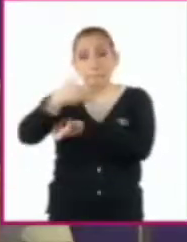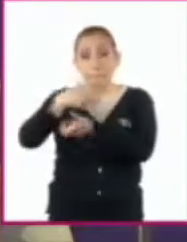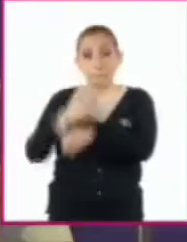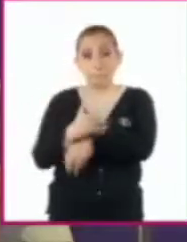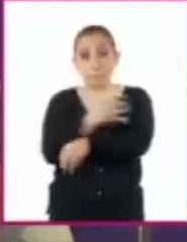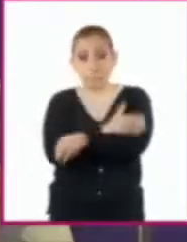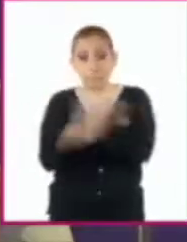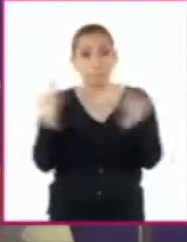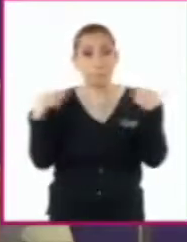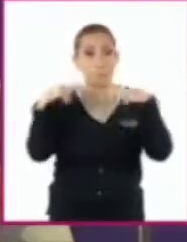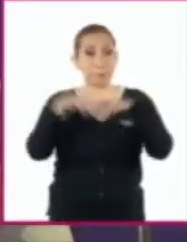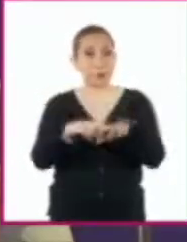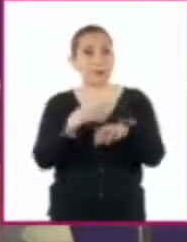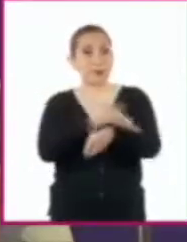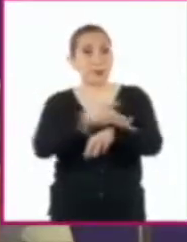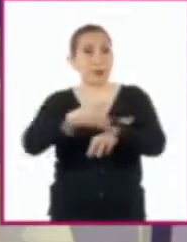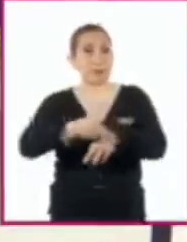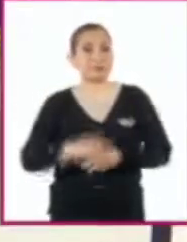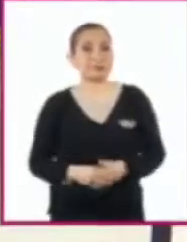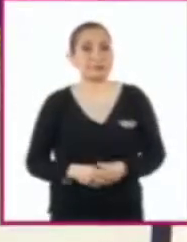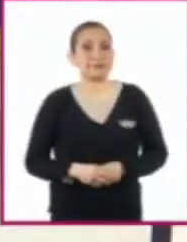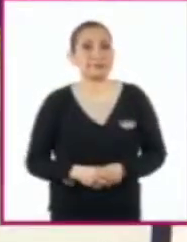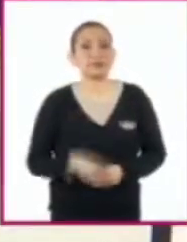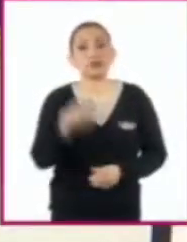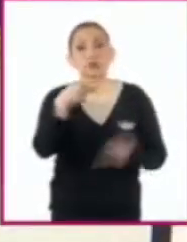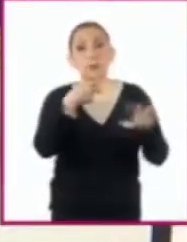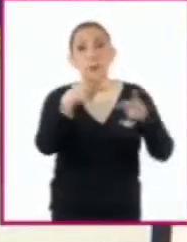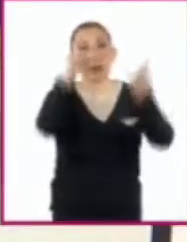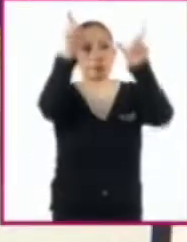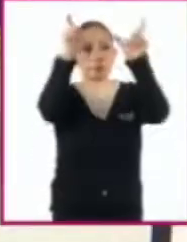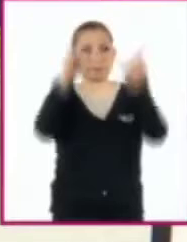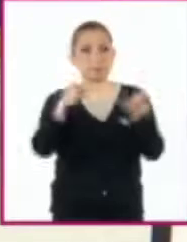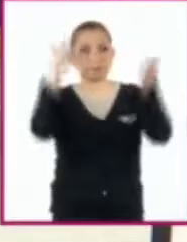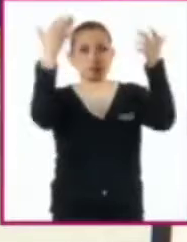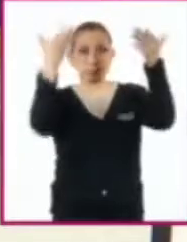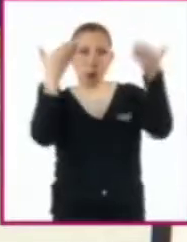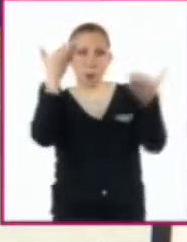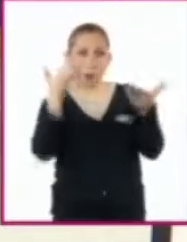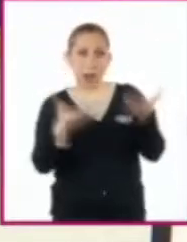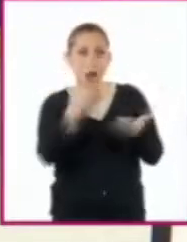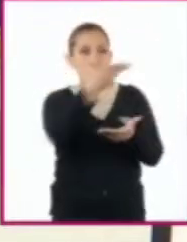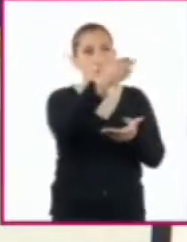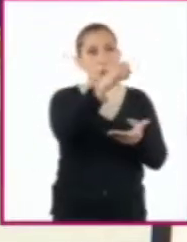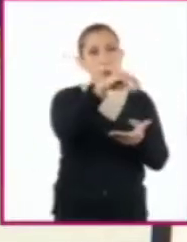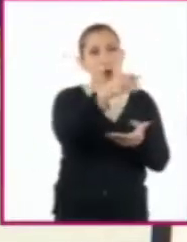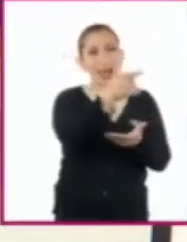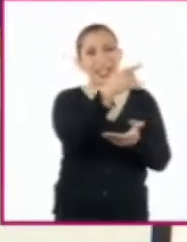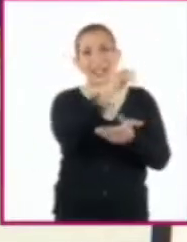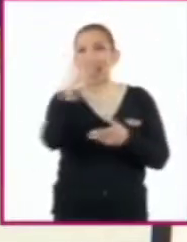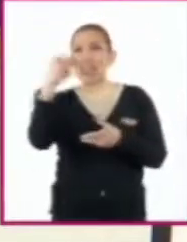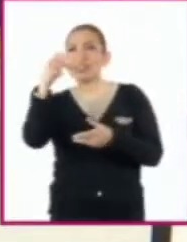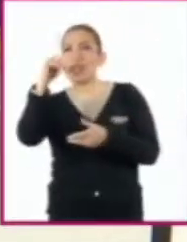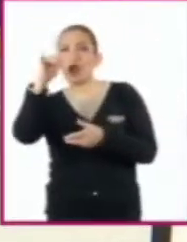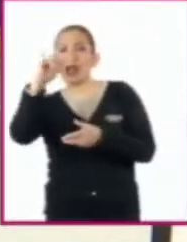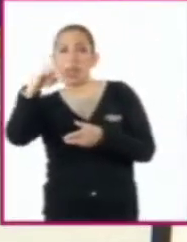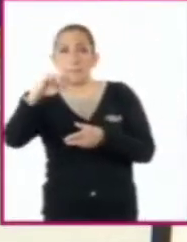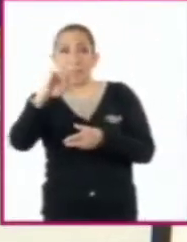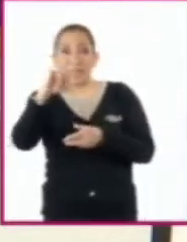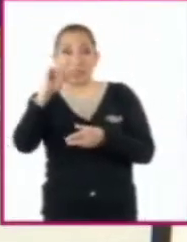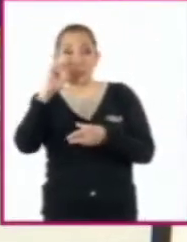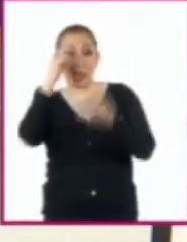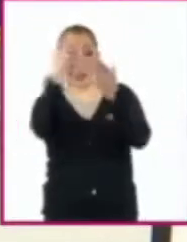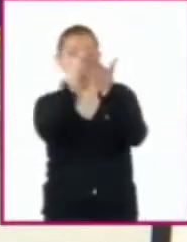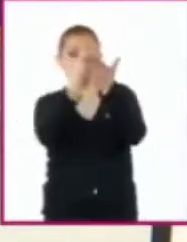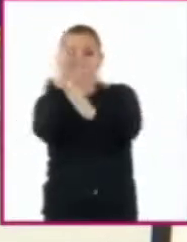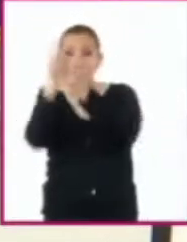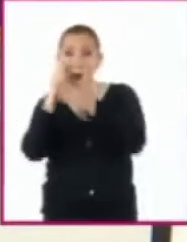compañeros, profesores y familiares. Elaboren un cuadro comparativo de mezclas homogéneas y heterogéneas, donde coloquen imágenes